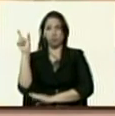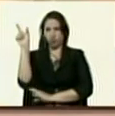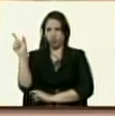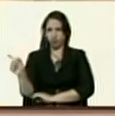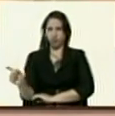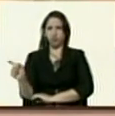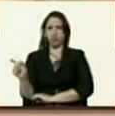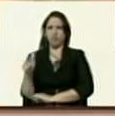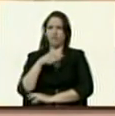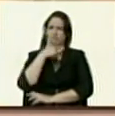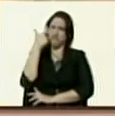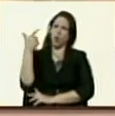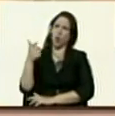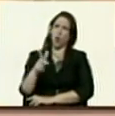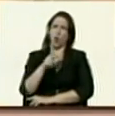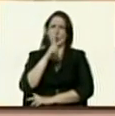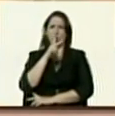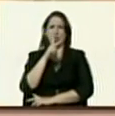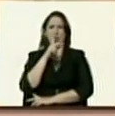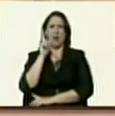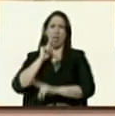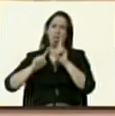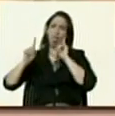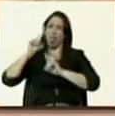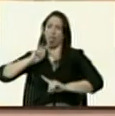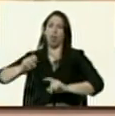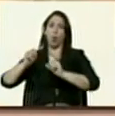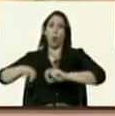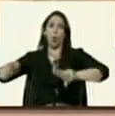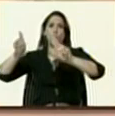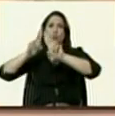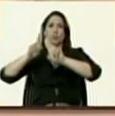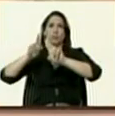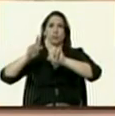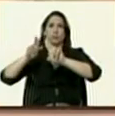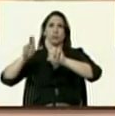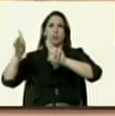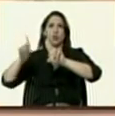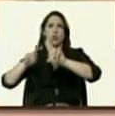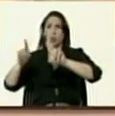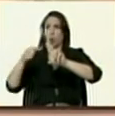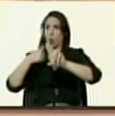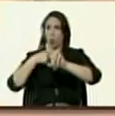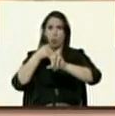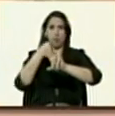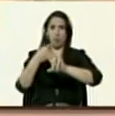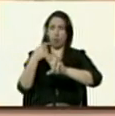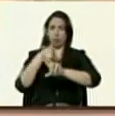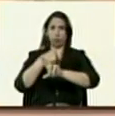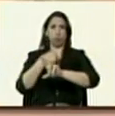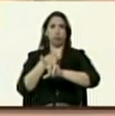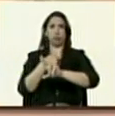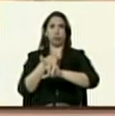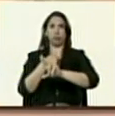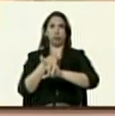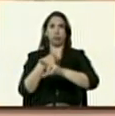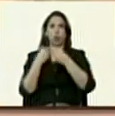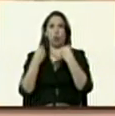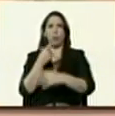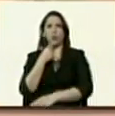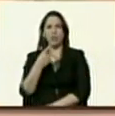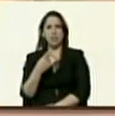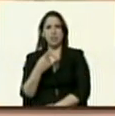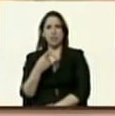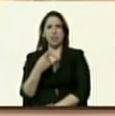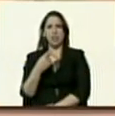una vergüenza, un bochorno en Naciones Unidas. No lo digo yo, como dice la canción, que lo